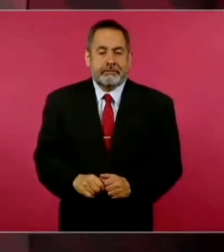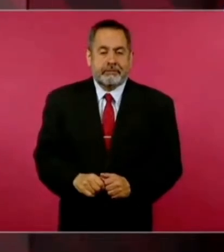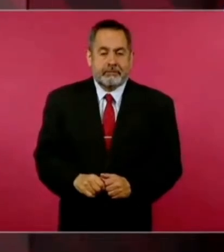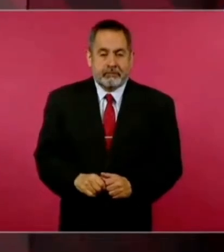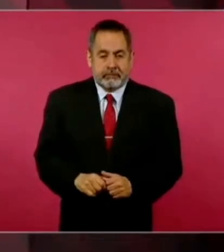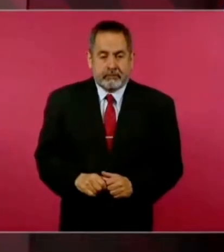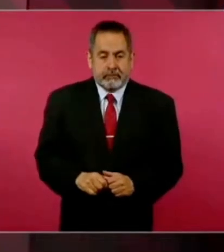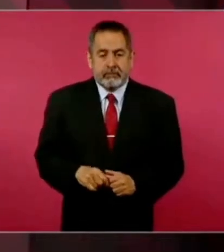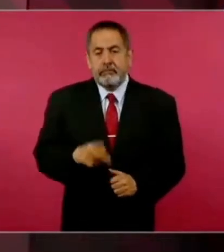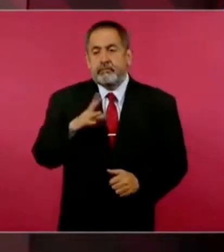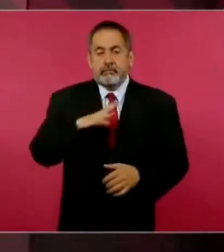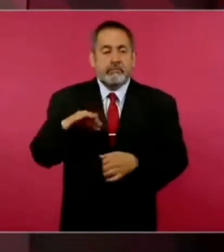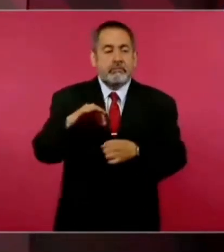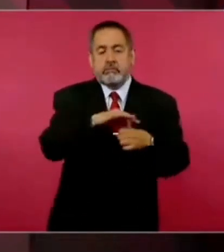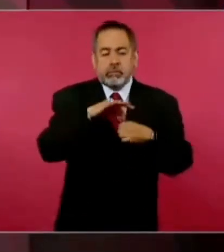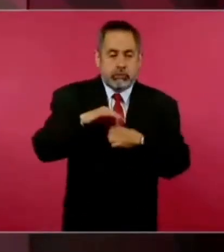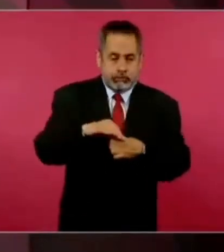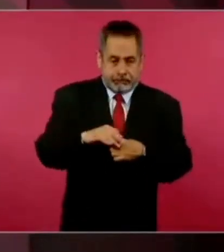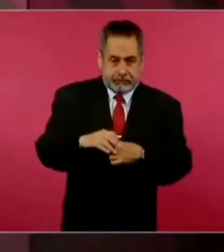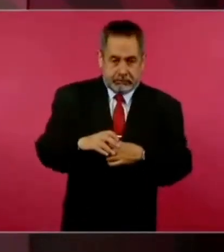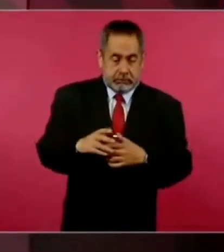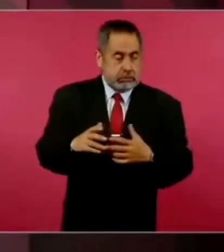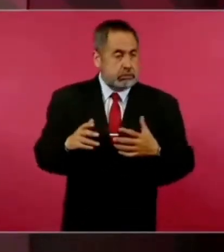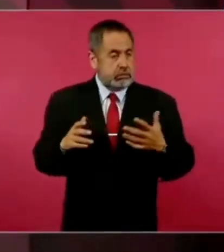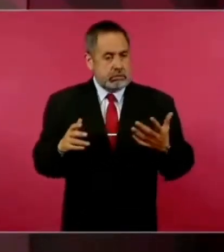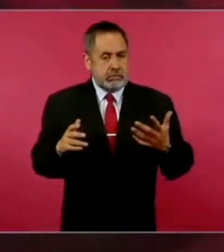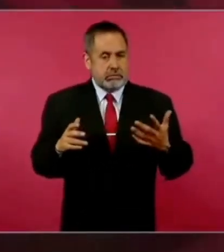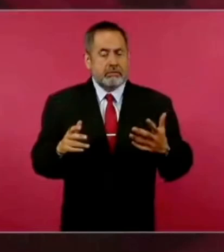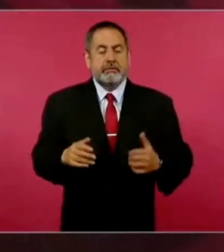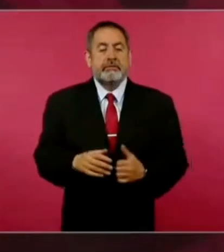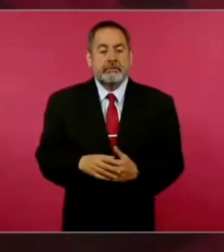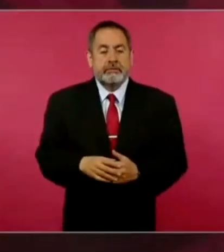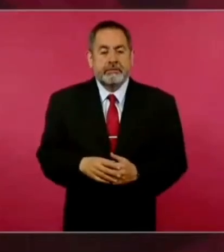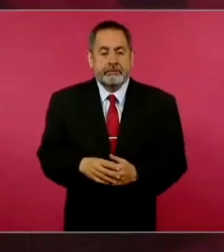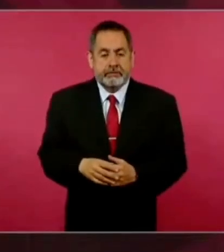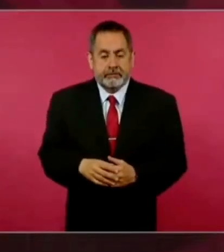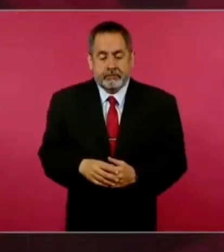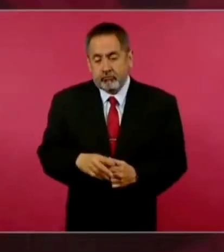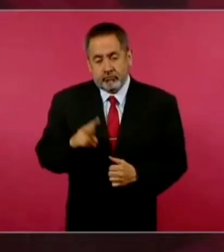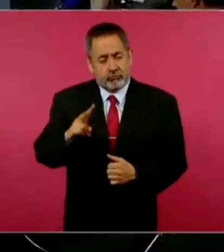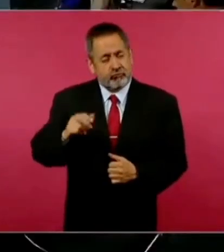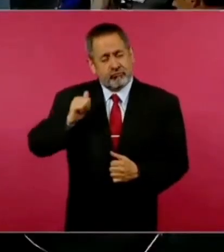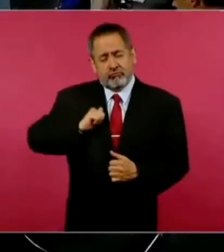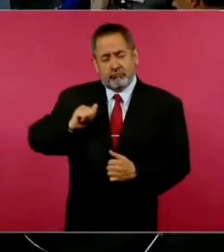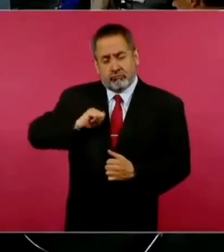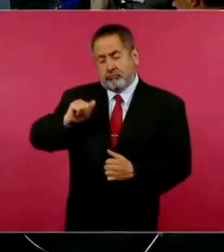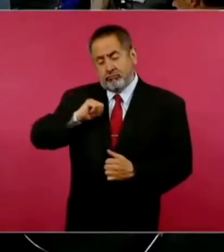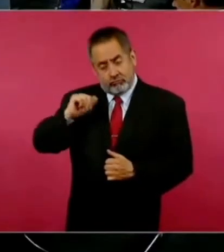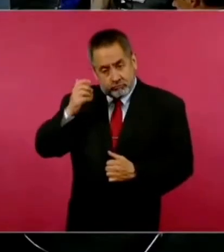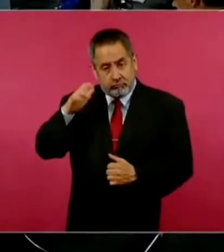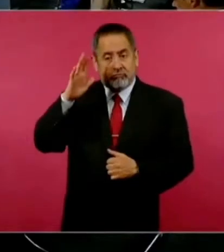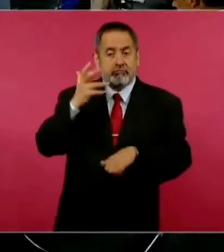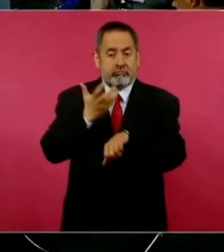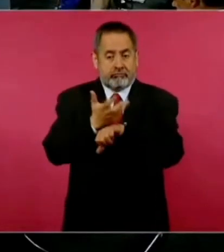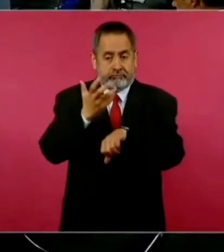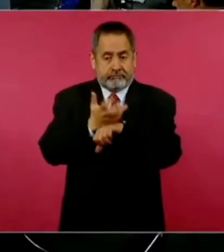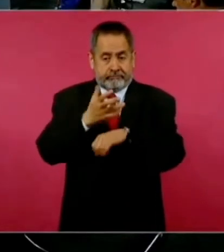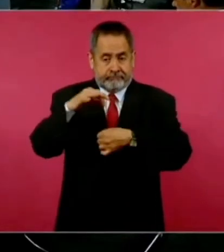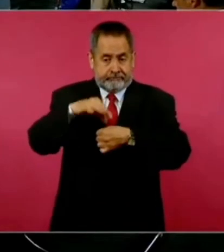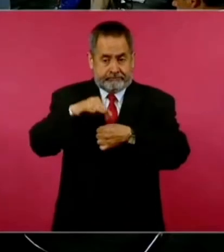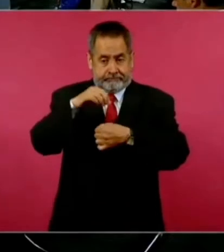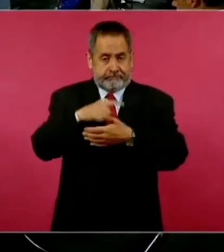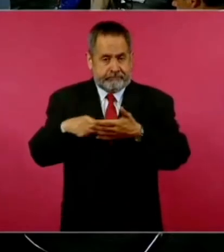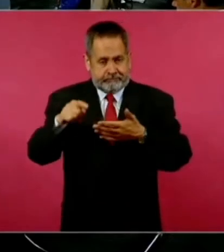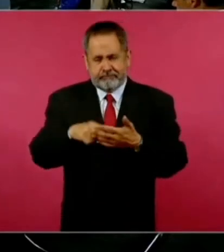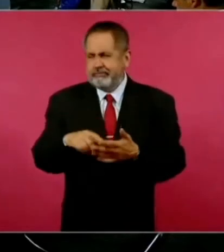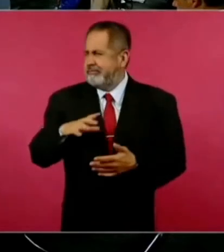Pero había elecciones. En la democracia original de Estados Unidos hay